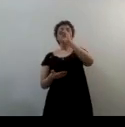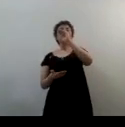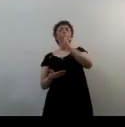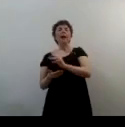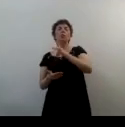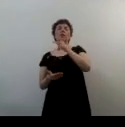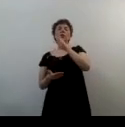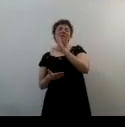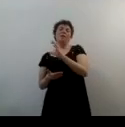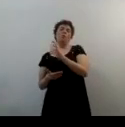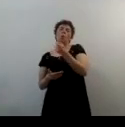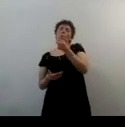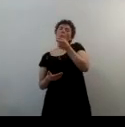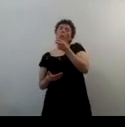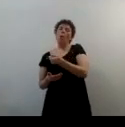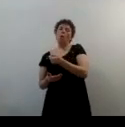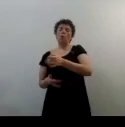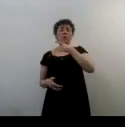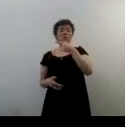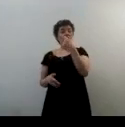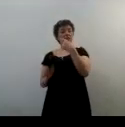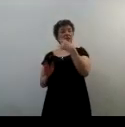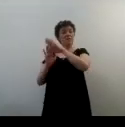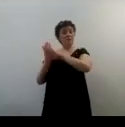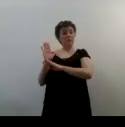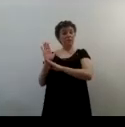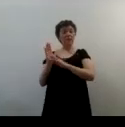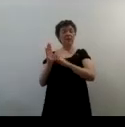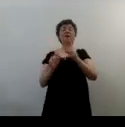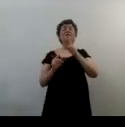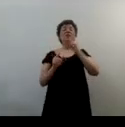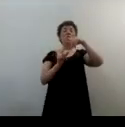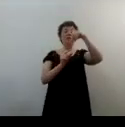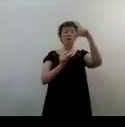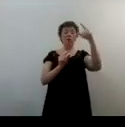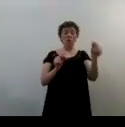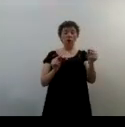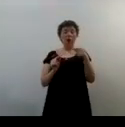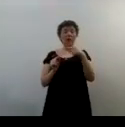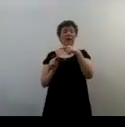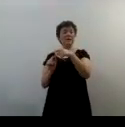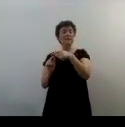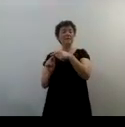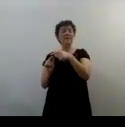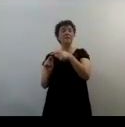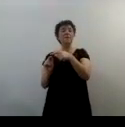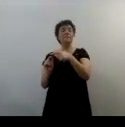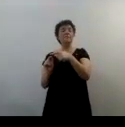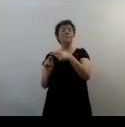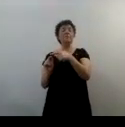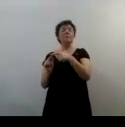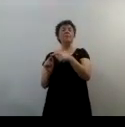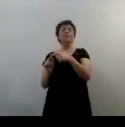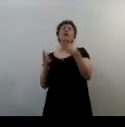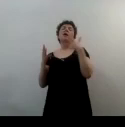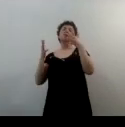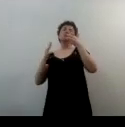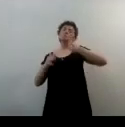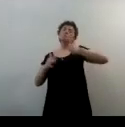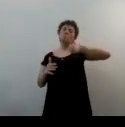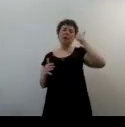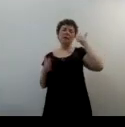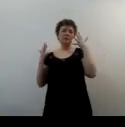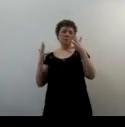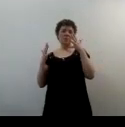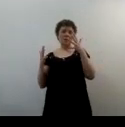carbono. Entonces, por eso, estas de hoja y estas crucíferas o brasicáceas o coles, llamadlo como queráis, son las más recomendables. Lo único que ahora, pues